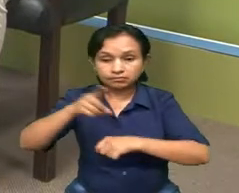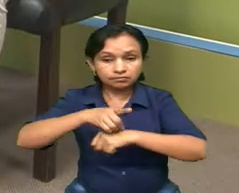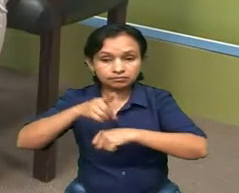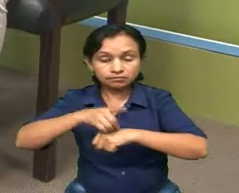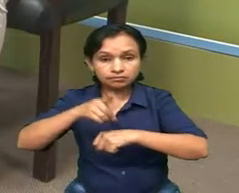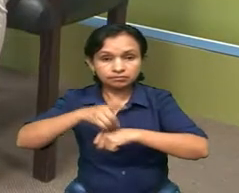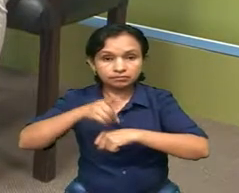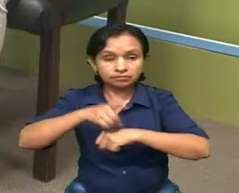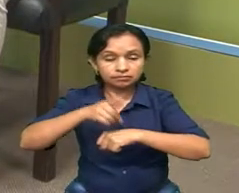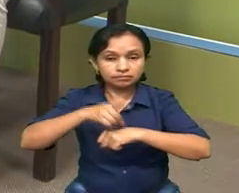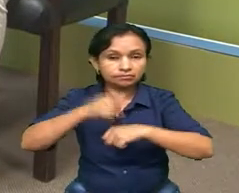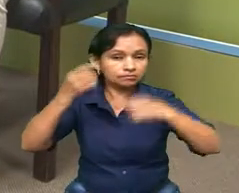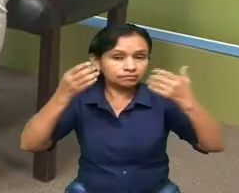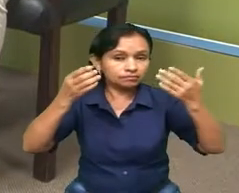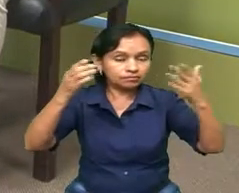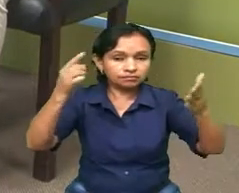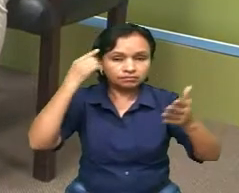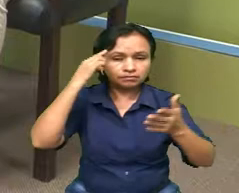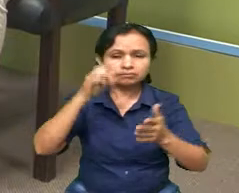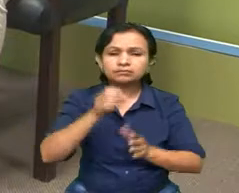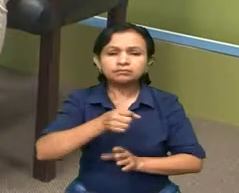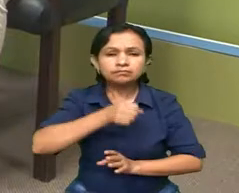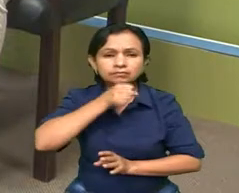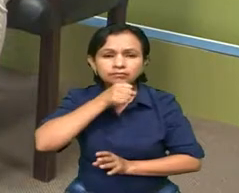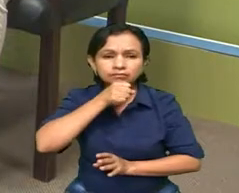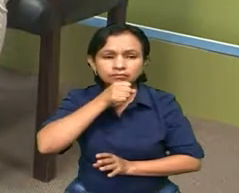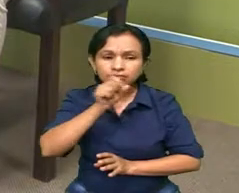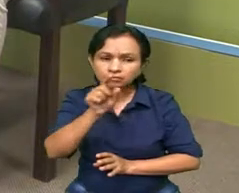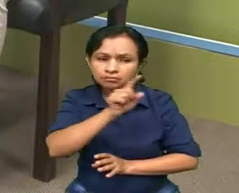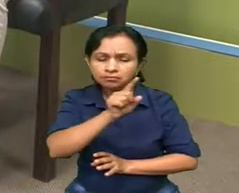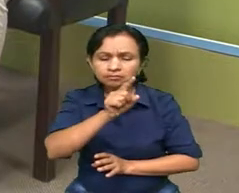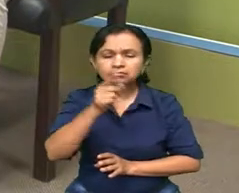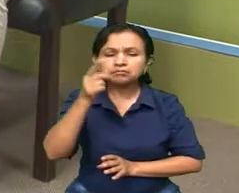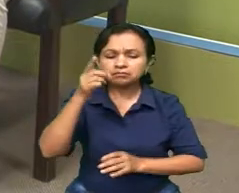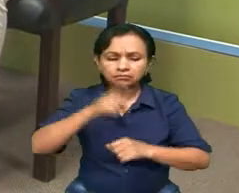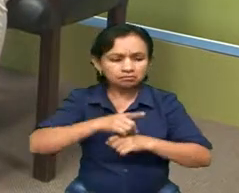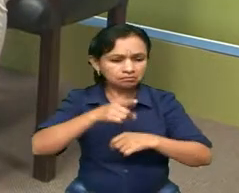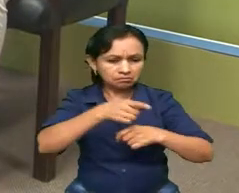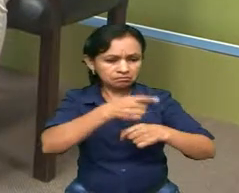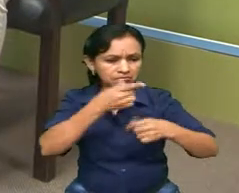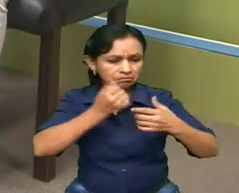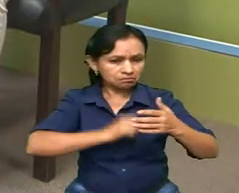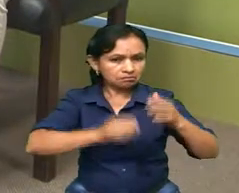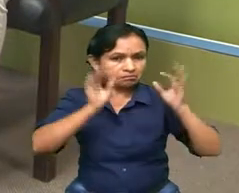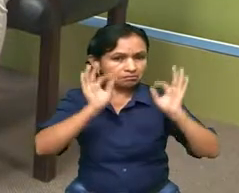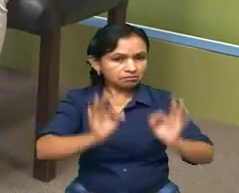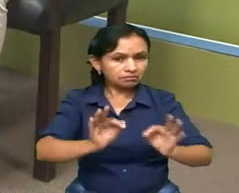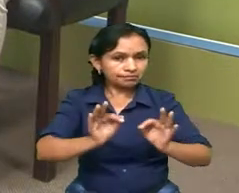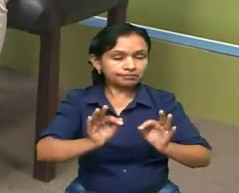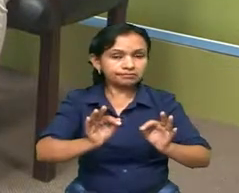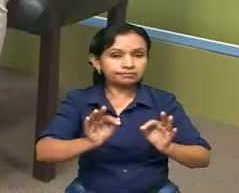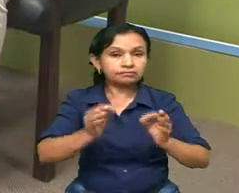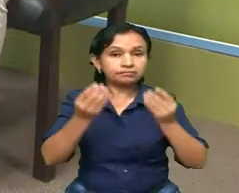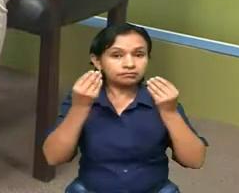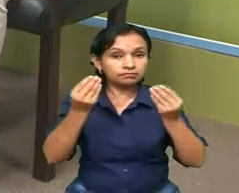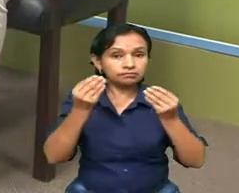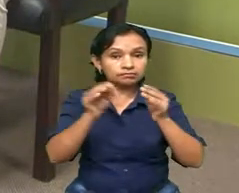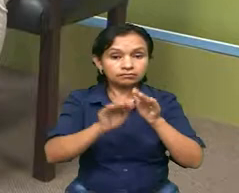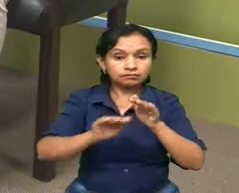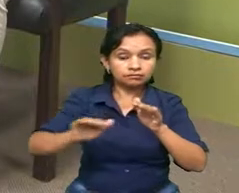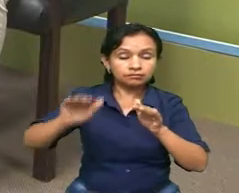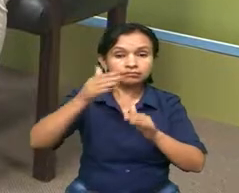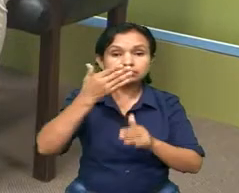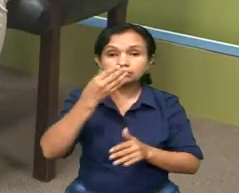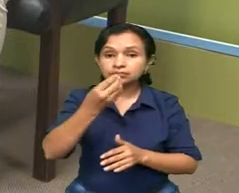abuelita, por mitos y creencias, usted sabe, la abuelita le dice, si yo nunca me vi, mi hijo, mira, ya está bien. El problema es que ahora hay muchos malos